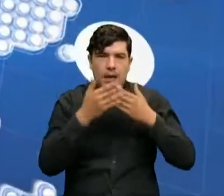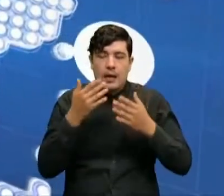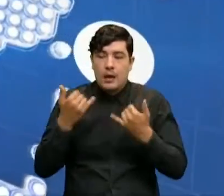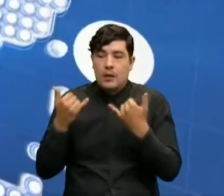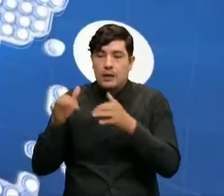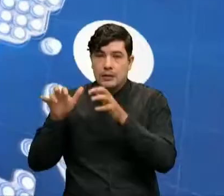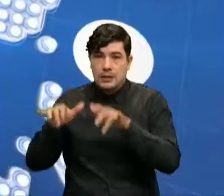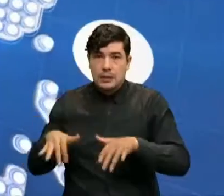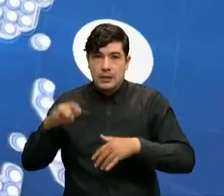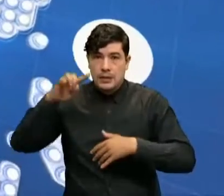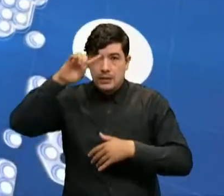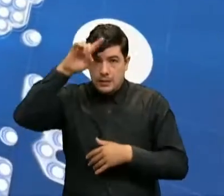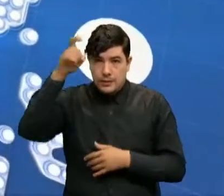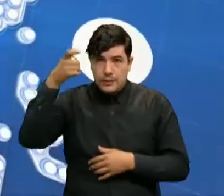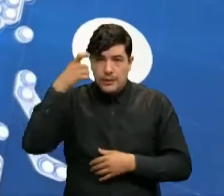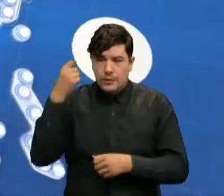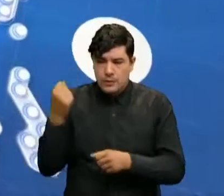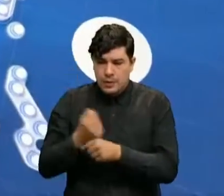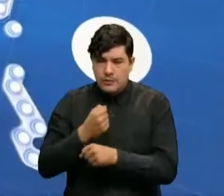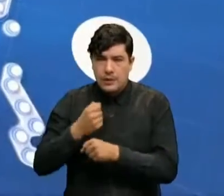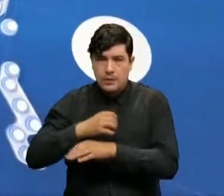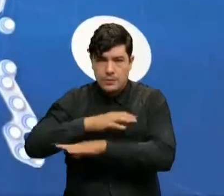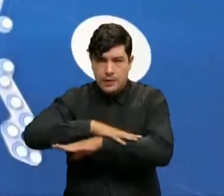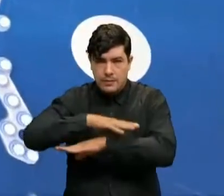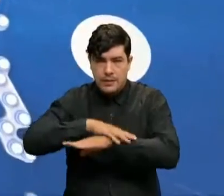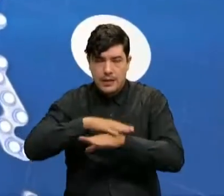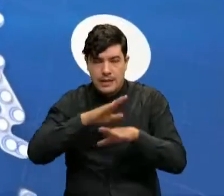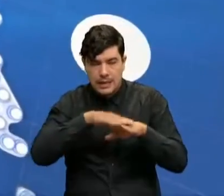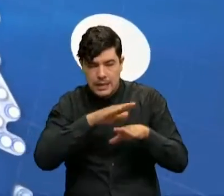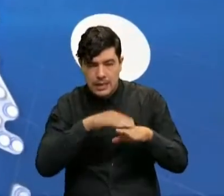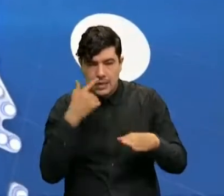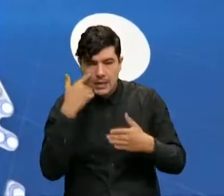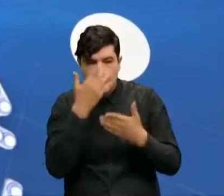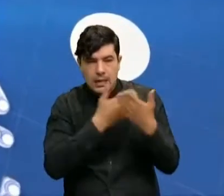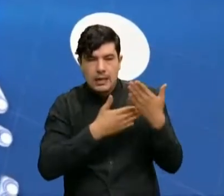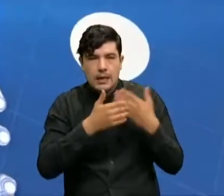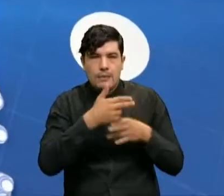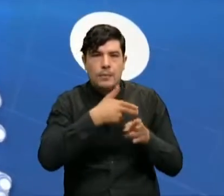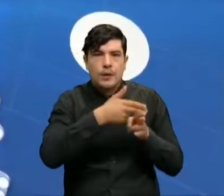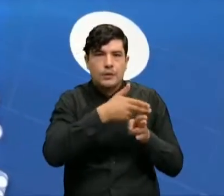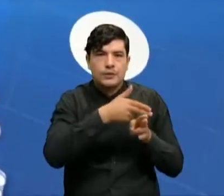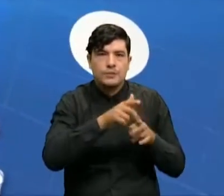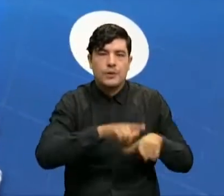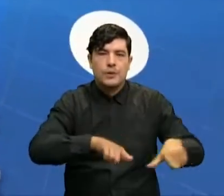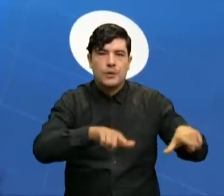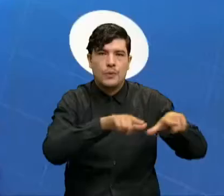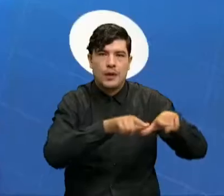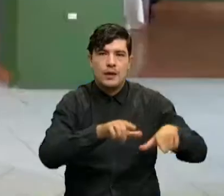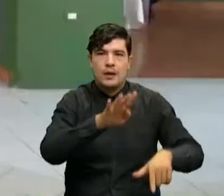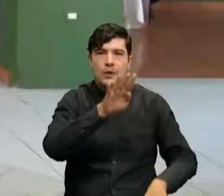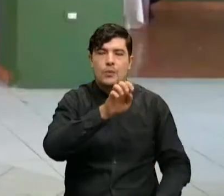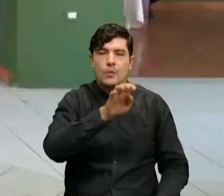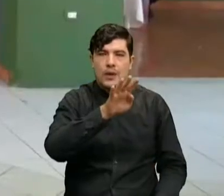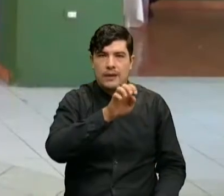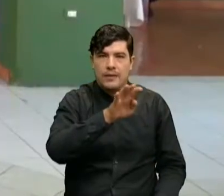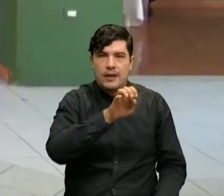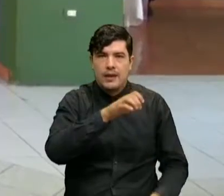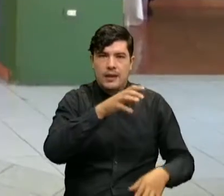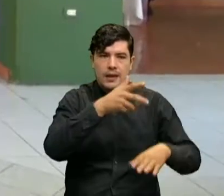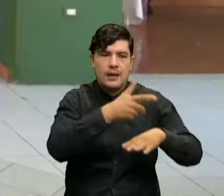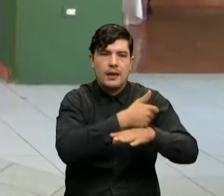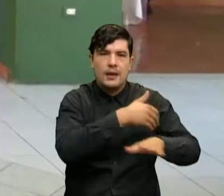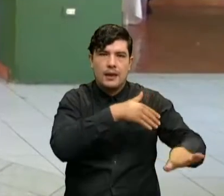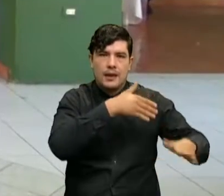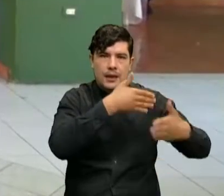la Secretaría de Gobierno y muy pronto estaremos generando el cierre definitivo de 9 establecimientos en el municipio de Ocaña, ya